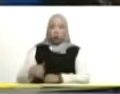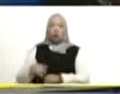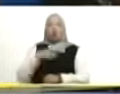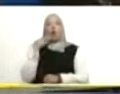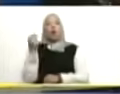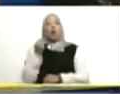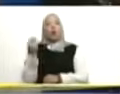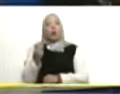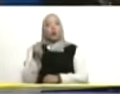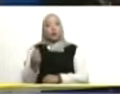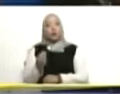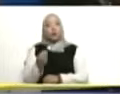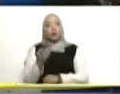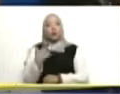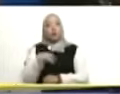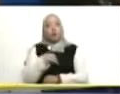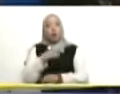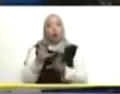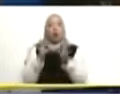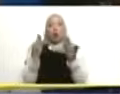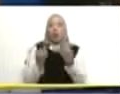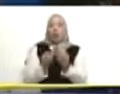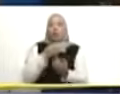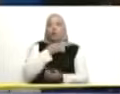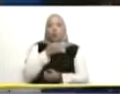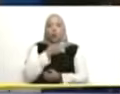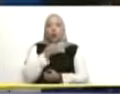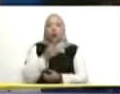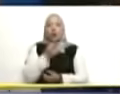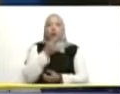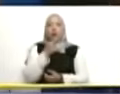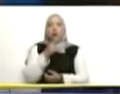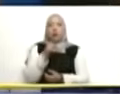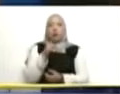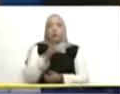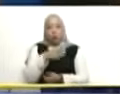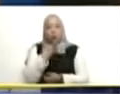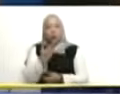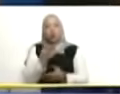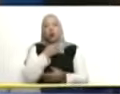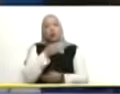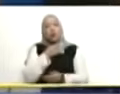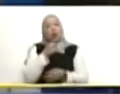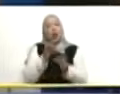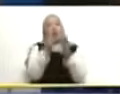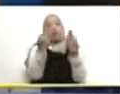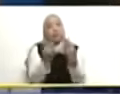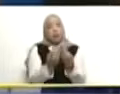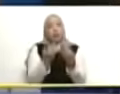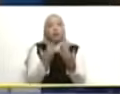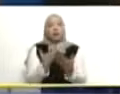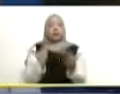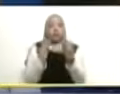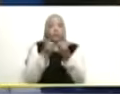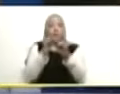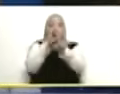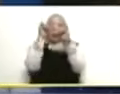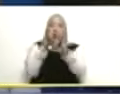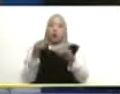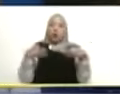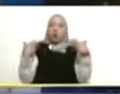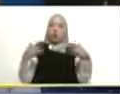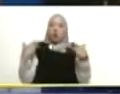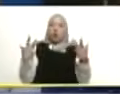muchachos, somos muy familiares. Y eso no se debe romper, muchachos. Qué felicidad vivir la